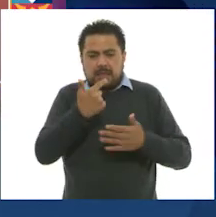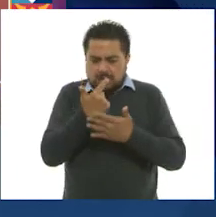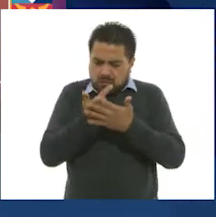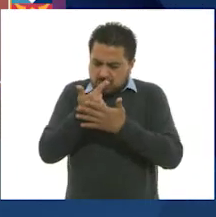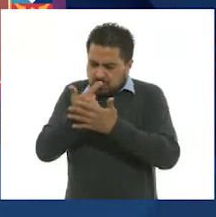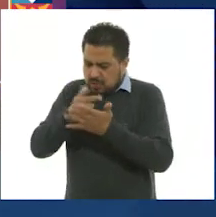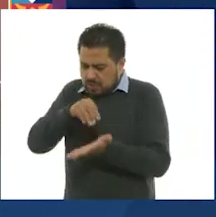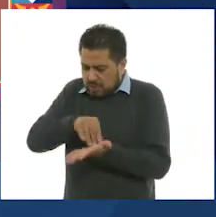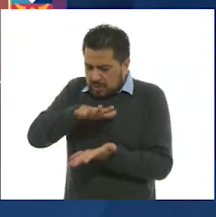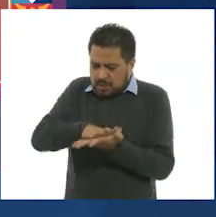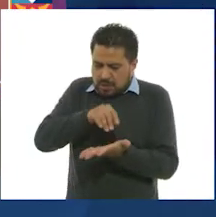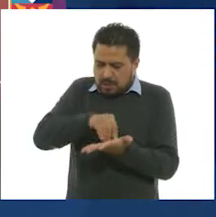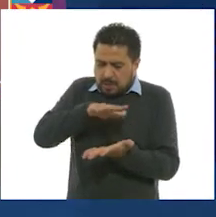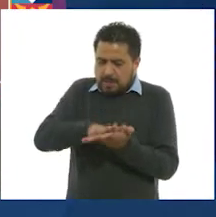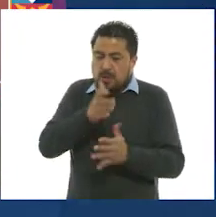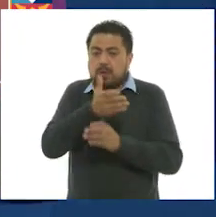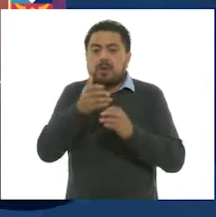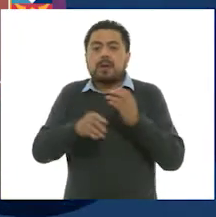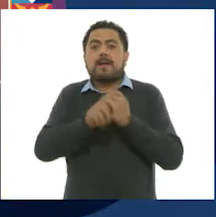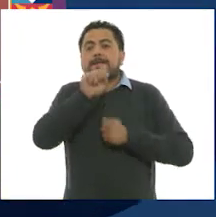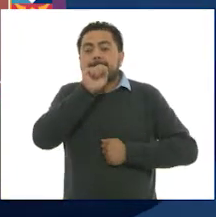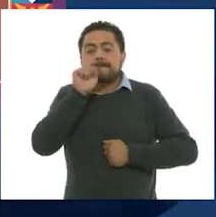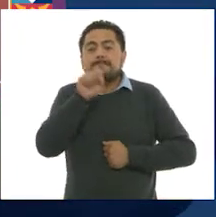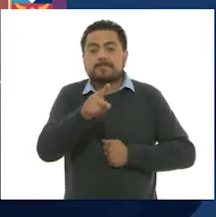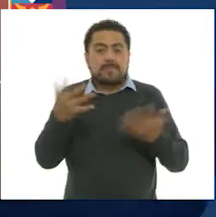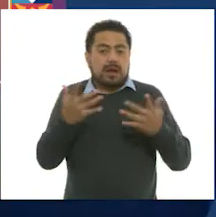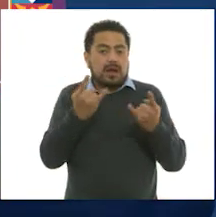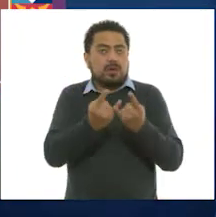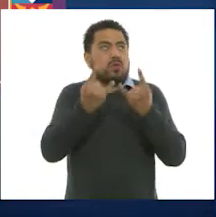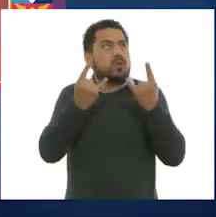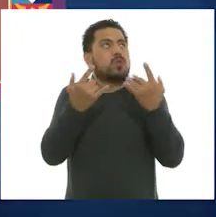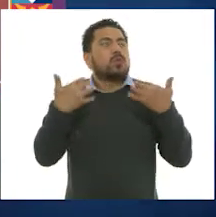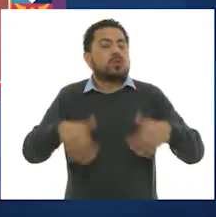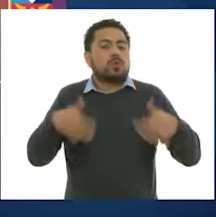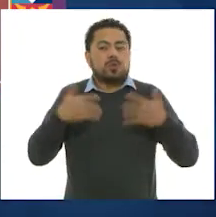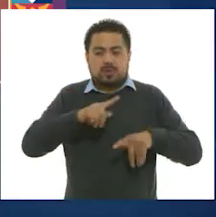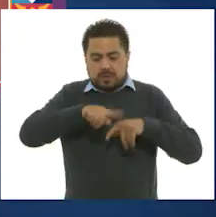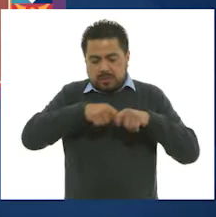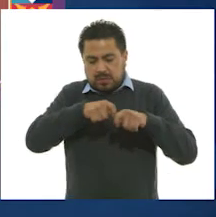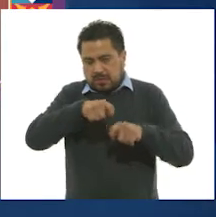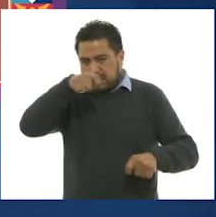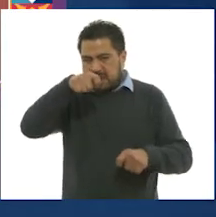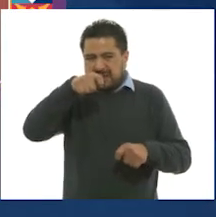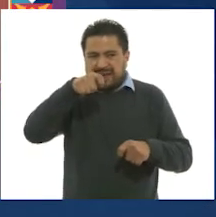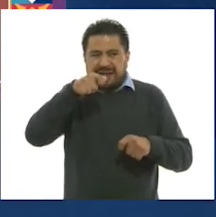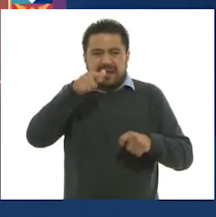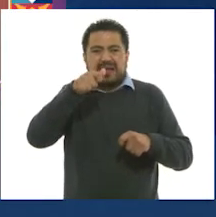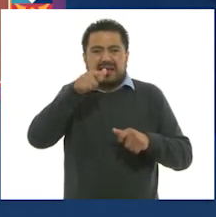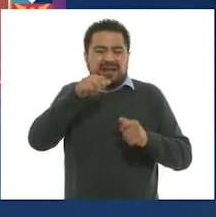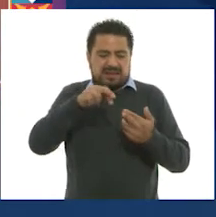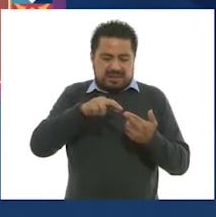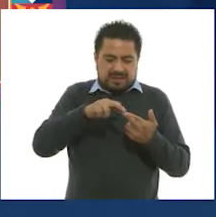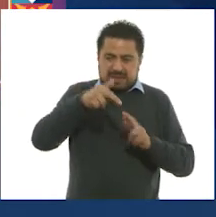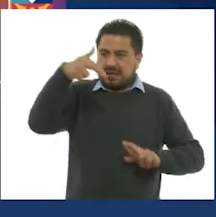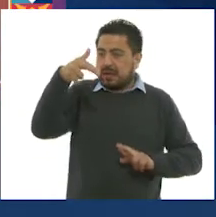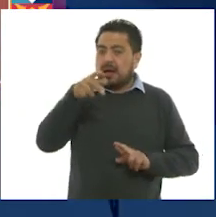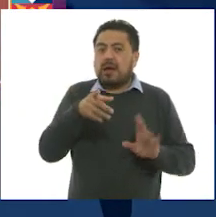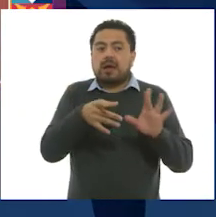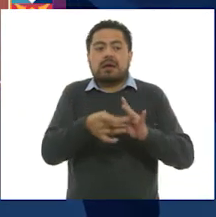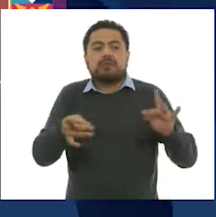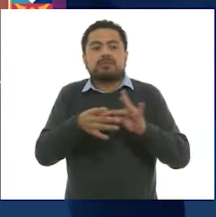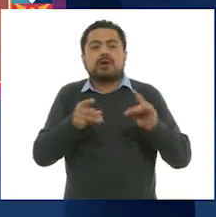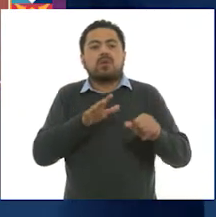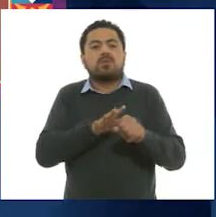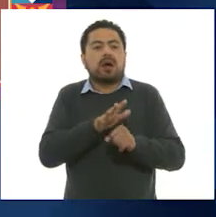y registrar objetos, pero también hechos históricos. Los nudos hechos en la parte inferior de la cuerda indicaban